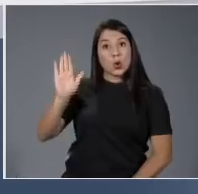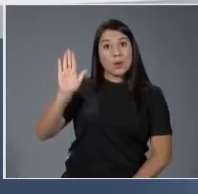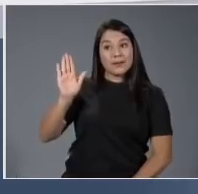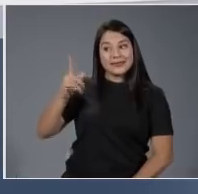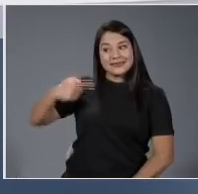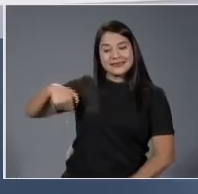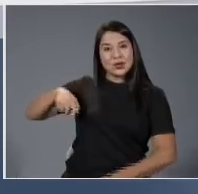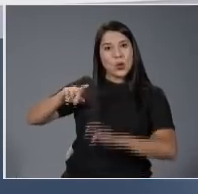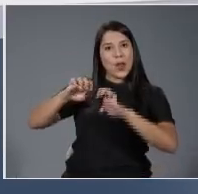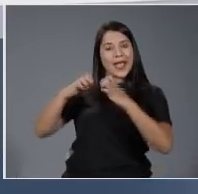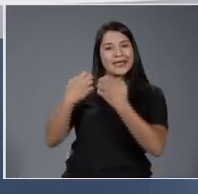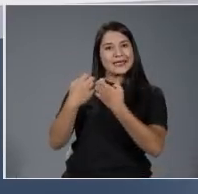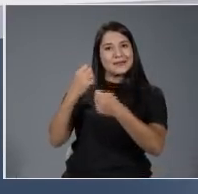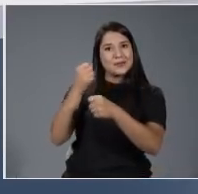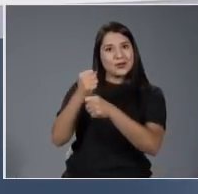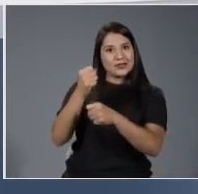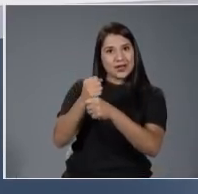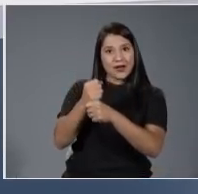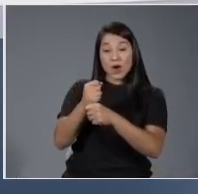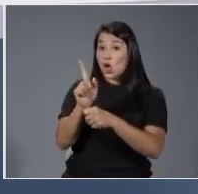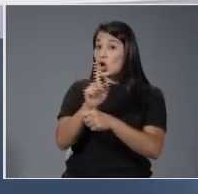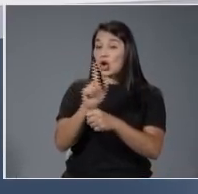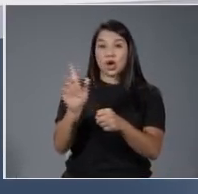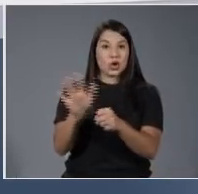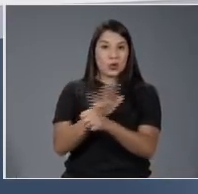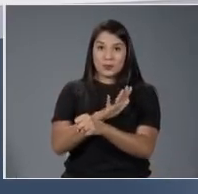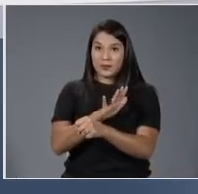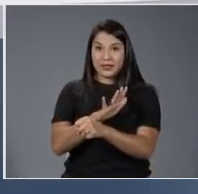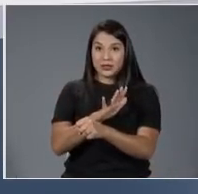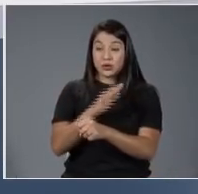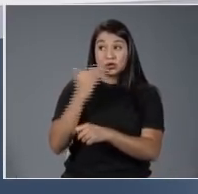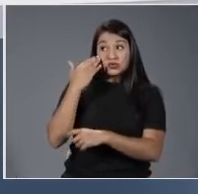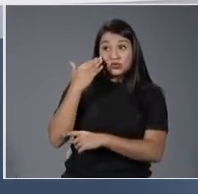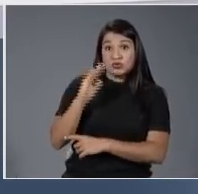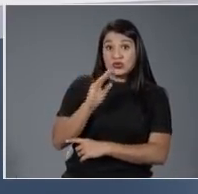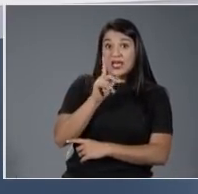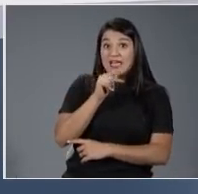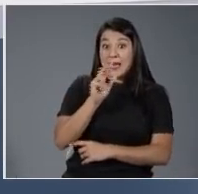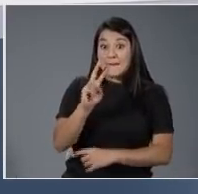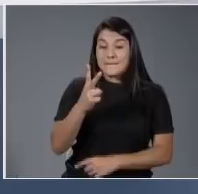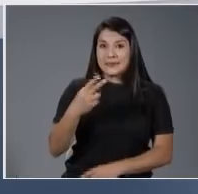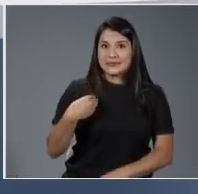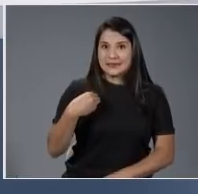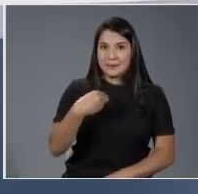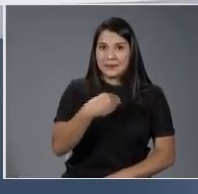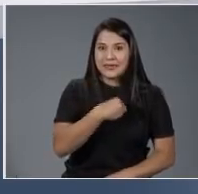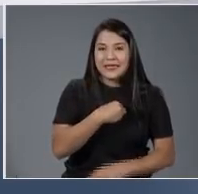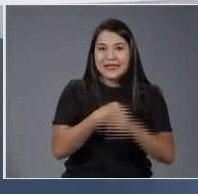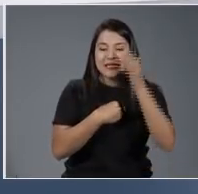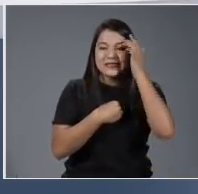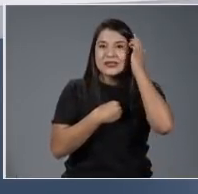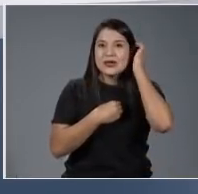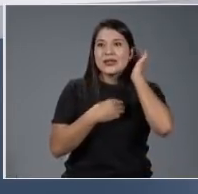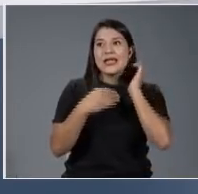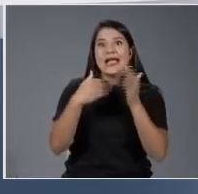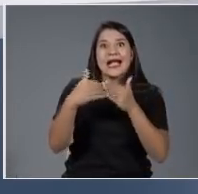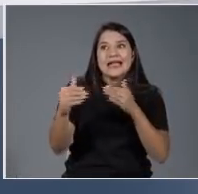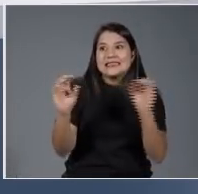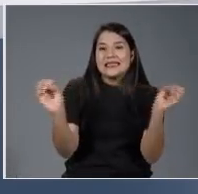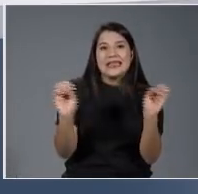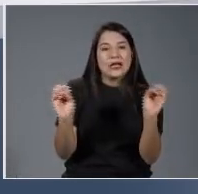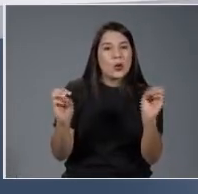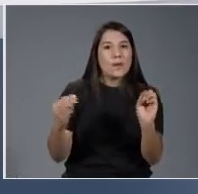un gabinete incompleto, por decirlo así. No sabemos quiénes van a ser los viceministros de ninguno de los